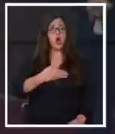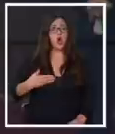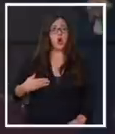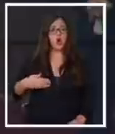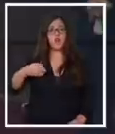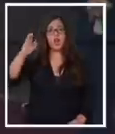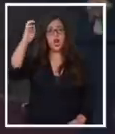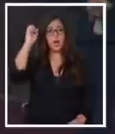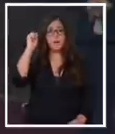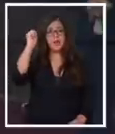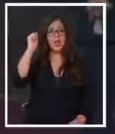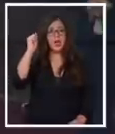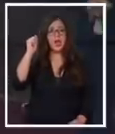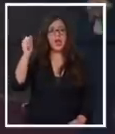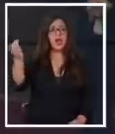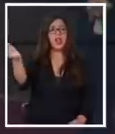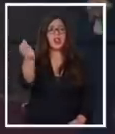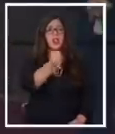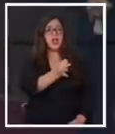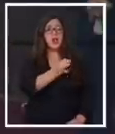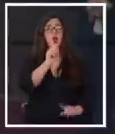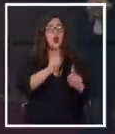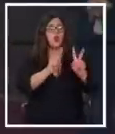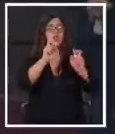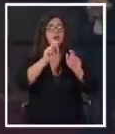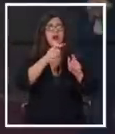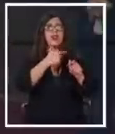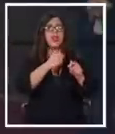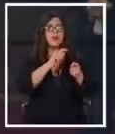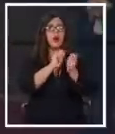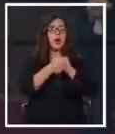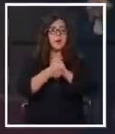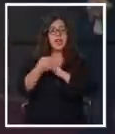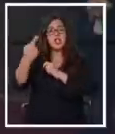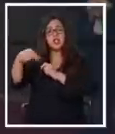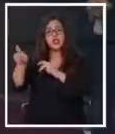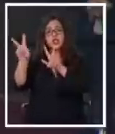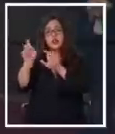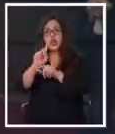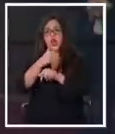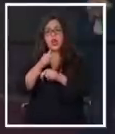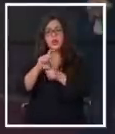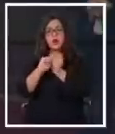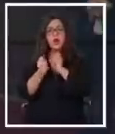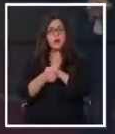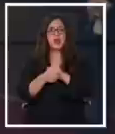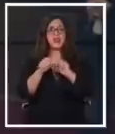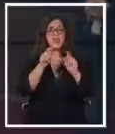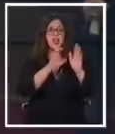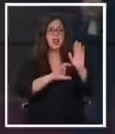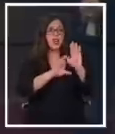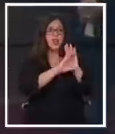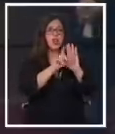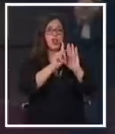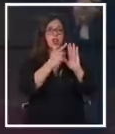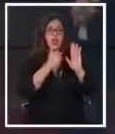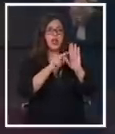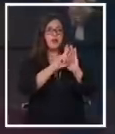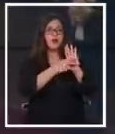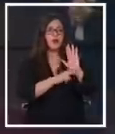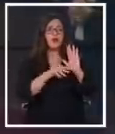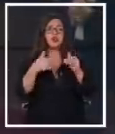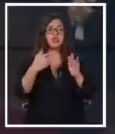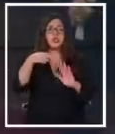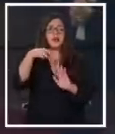y dijo algo así hay cosas que queremos cambiar y hay cosas que no queremos cambiar y la constitución no la queremos cambiar y por lo tanto